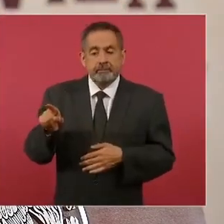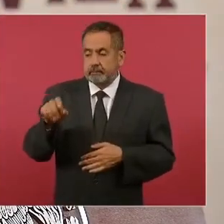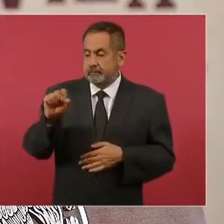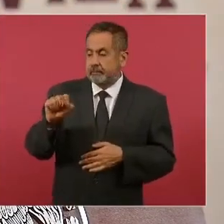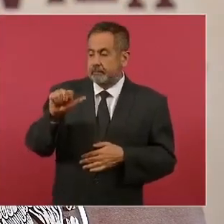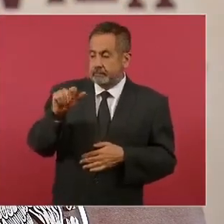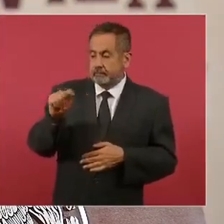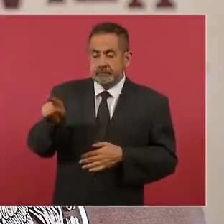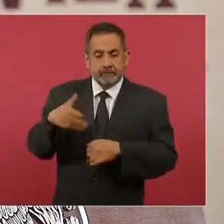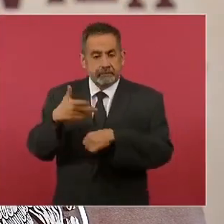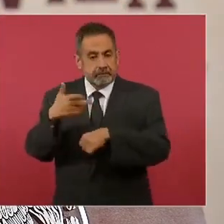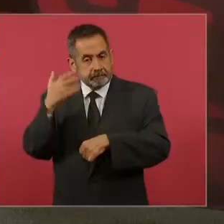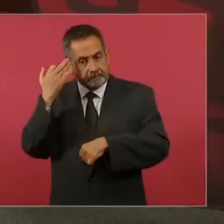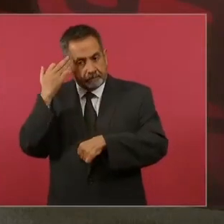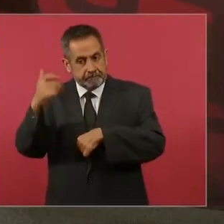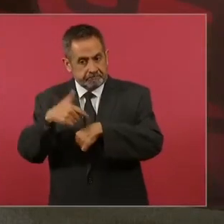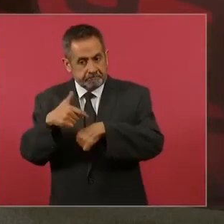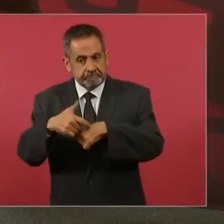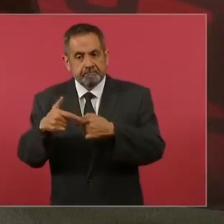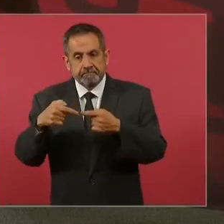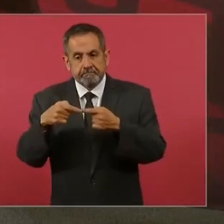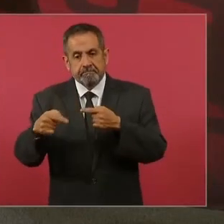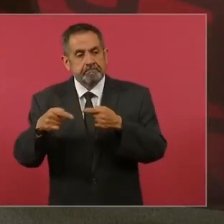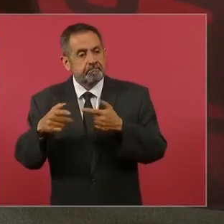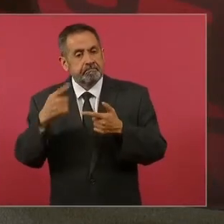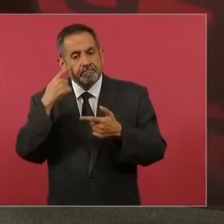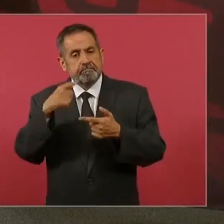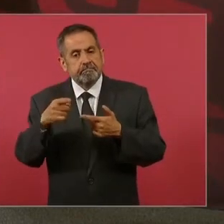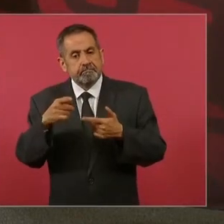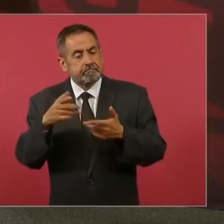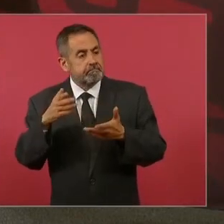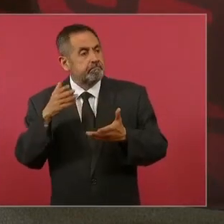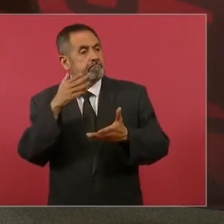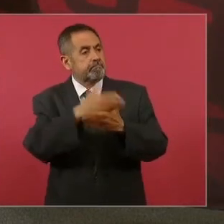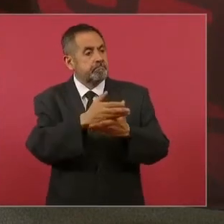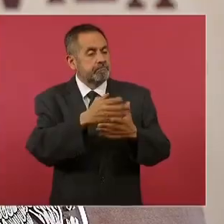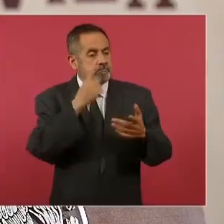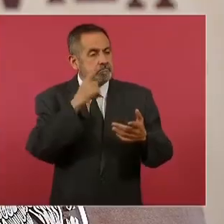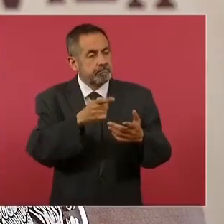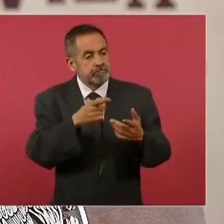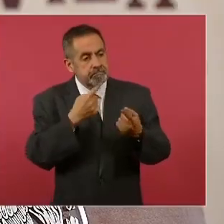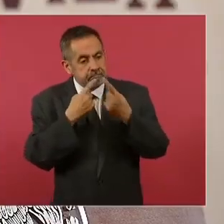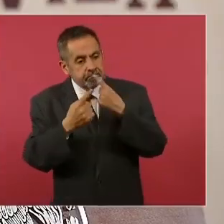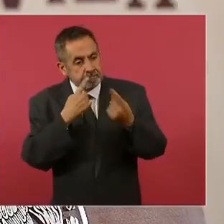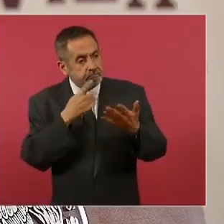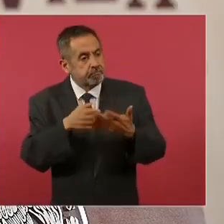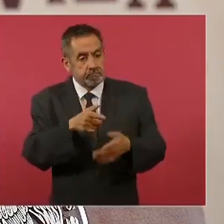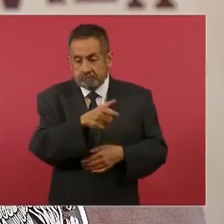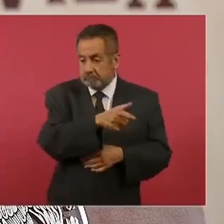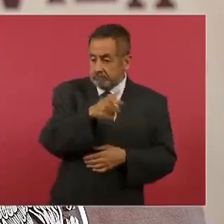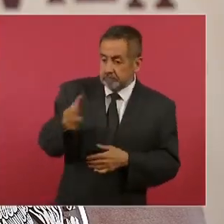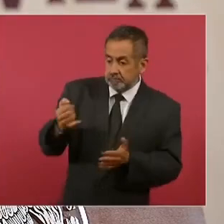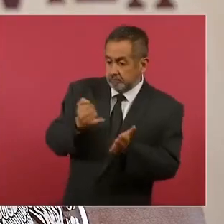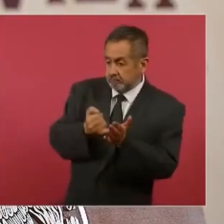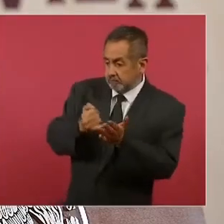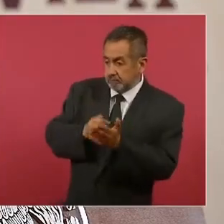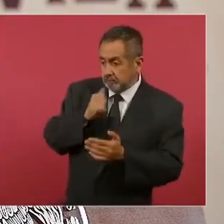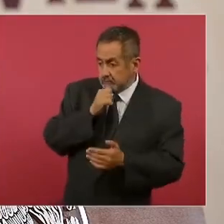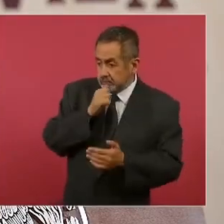tiempo para llevar a cabo una visita a los particulares para determinar si han pagado sus impuestos